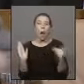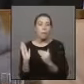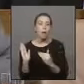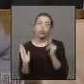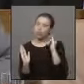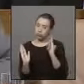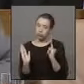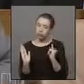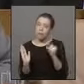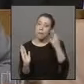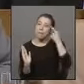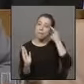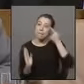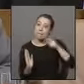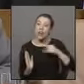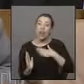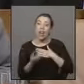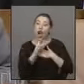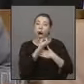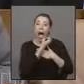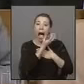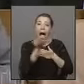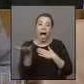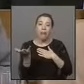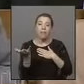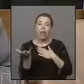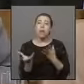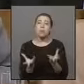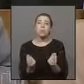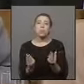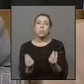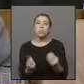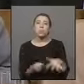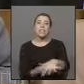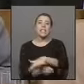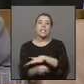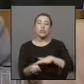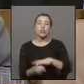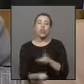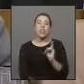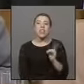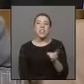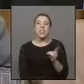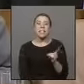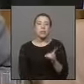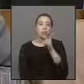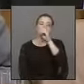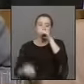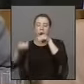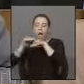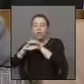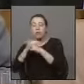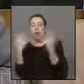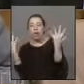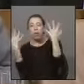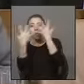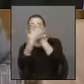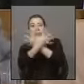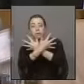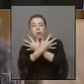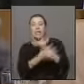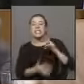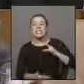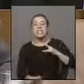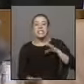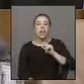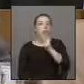apoyo. Pero sin embargo quiero decir que hay mucha situación de discapacidad escondida, que no se ve, que Chile